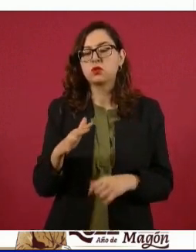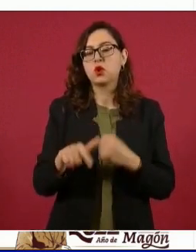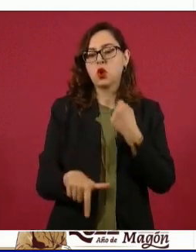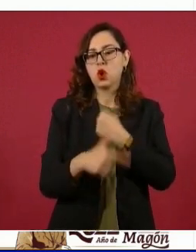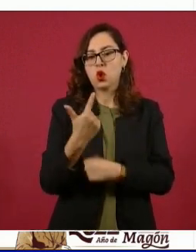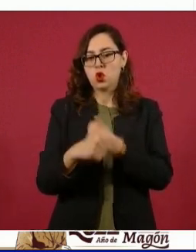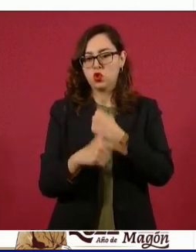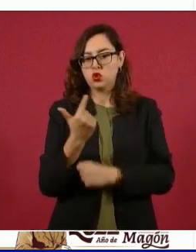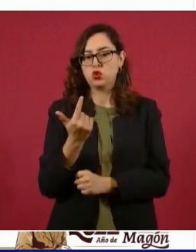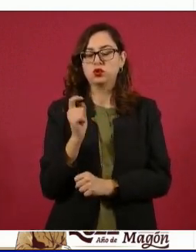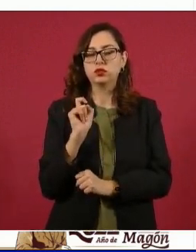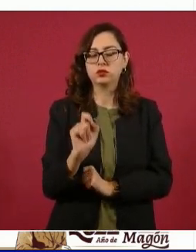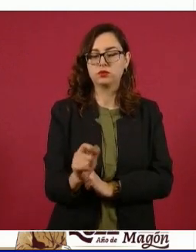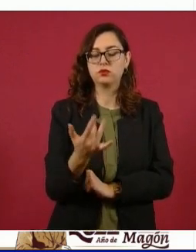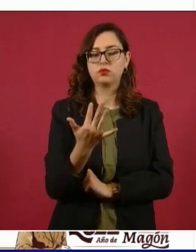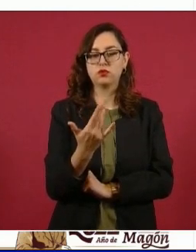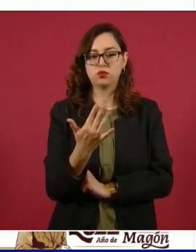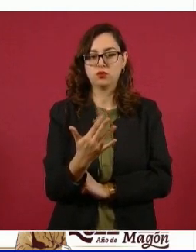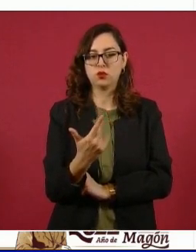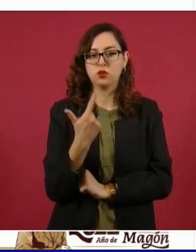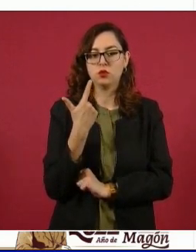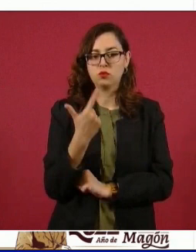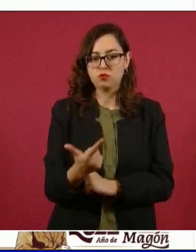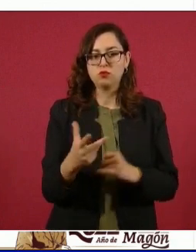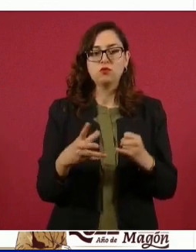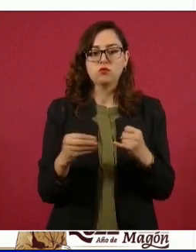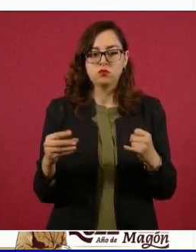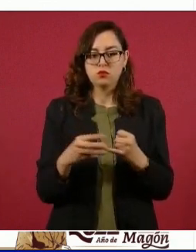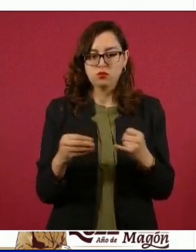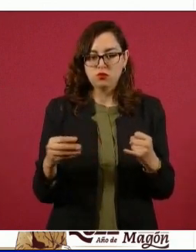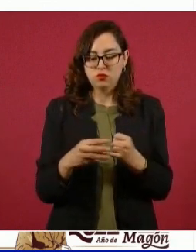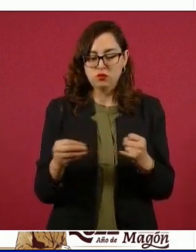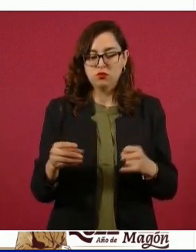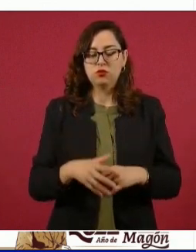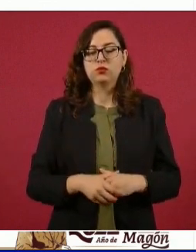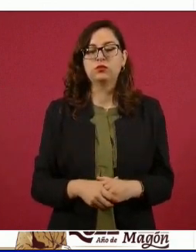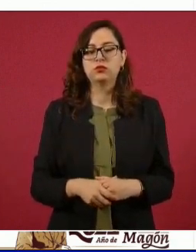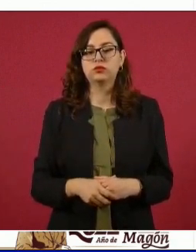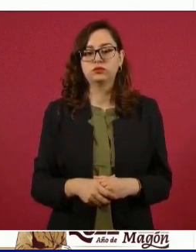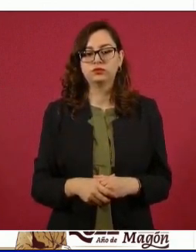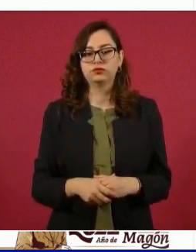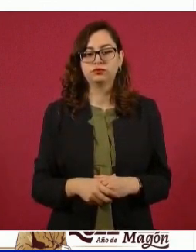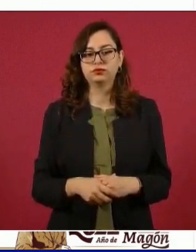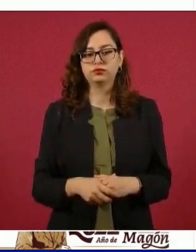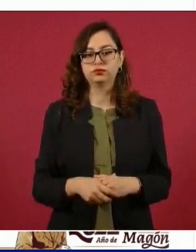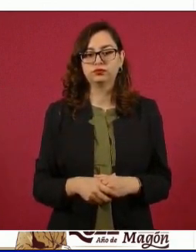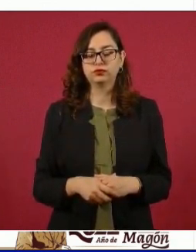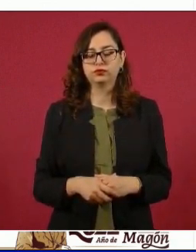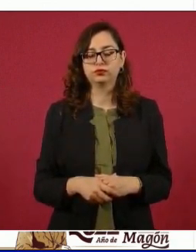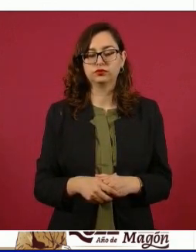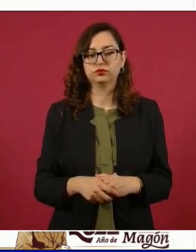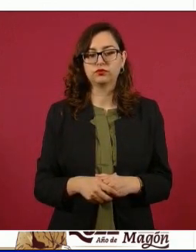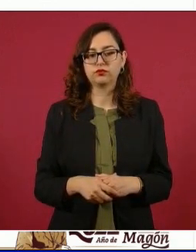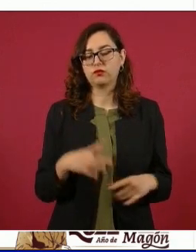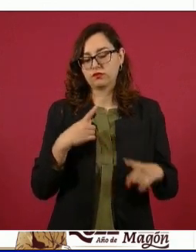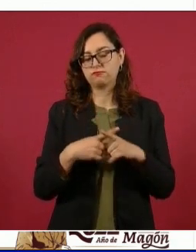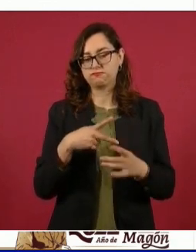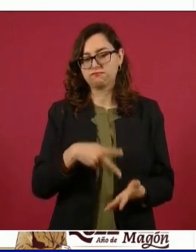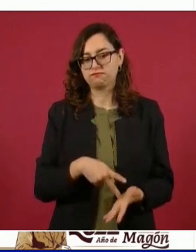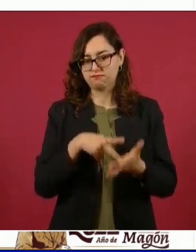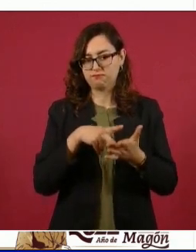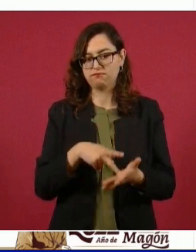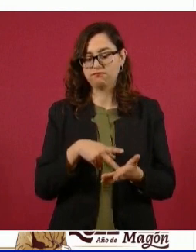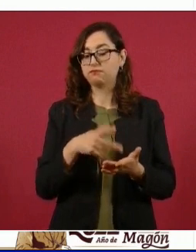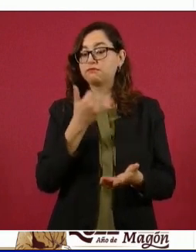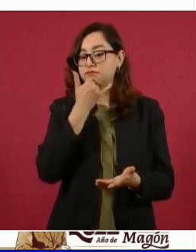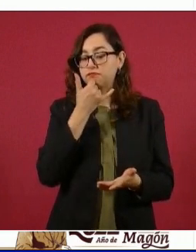para tanque estacionario, 12 pesos 57 centavos por litro. Vamos